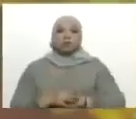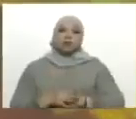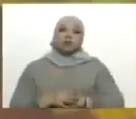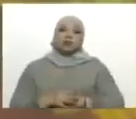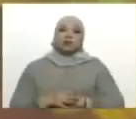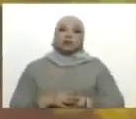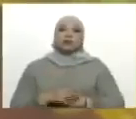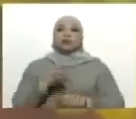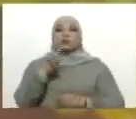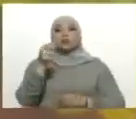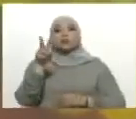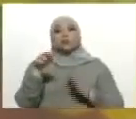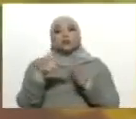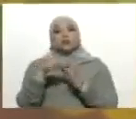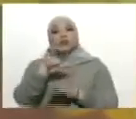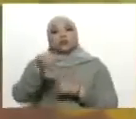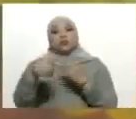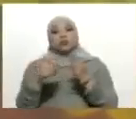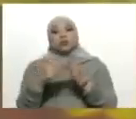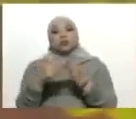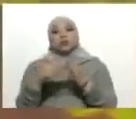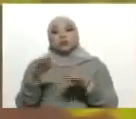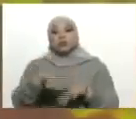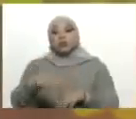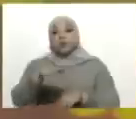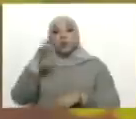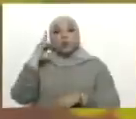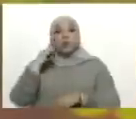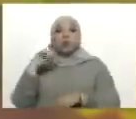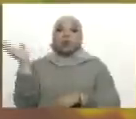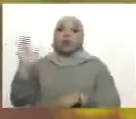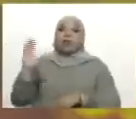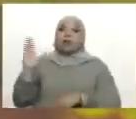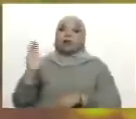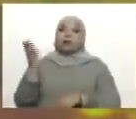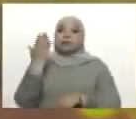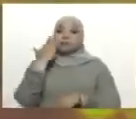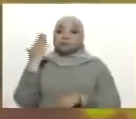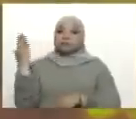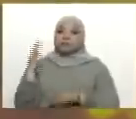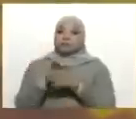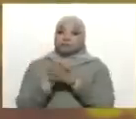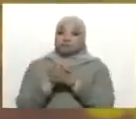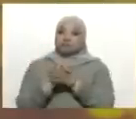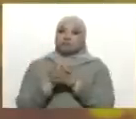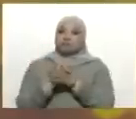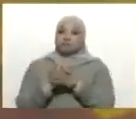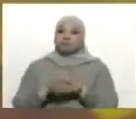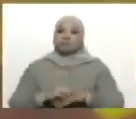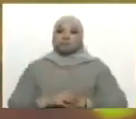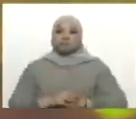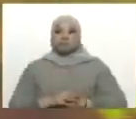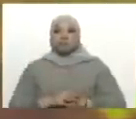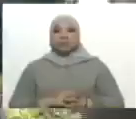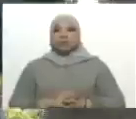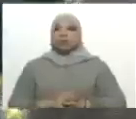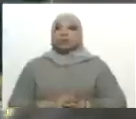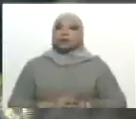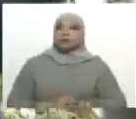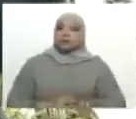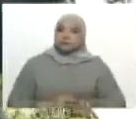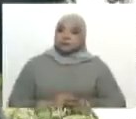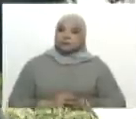cuarenta y seis minutos del mediodía nos vamos a la plaza Bolívar de Caracas Allí se encuentra nuestra compañera Evelyn guarenas